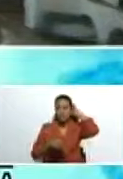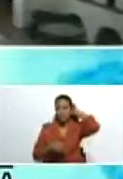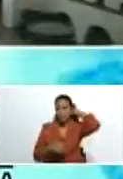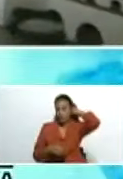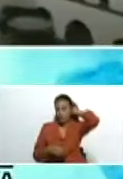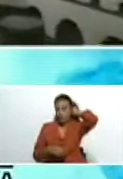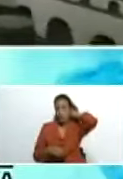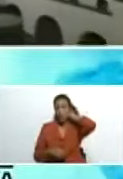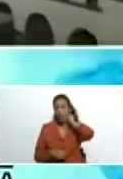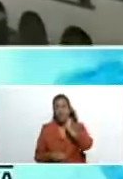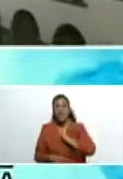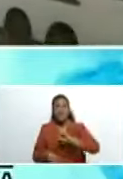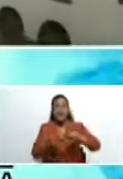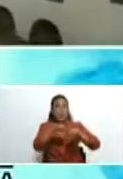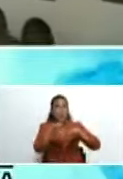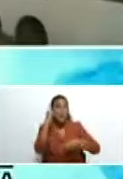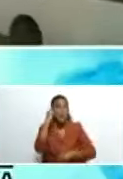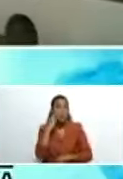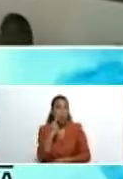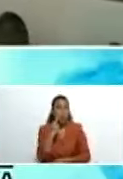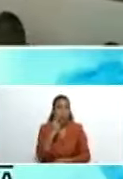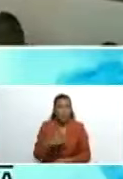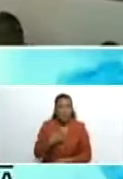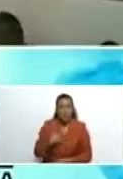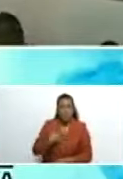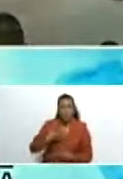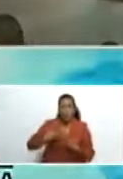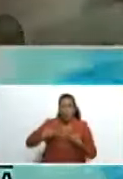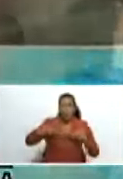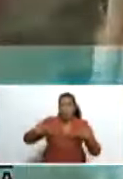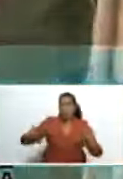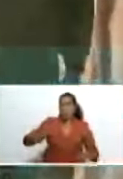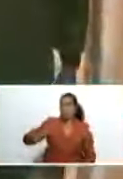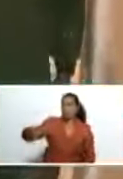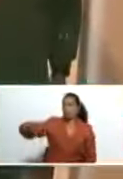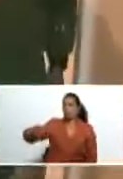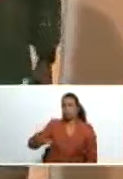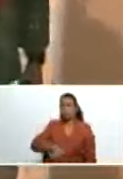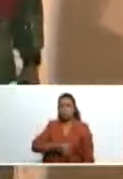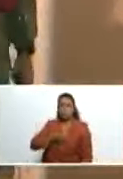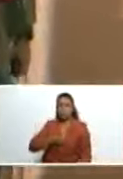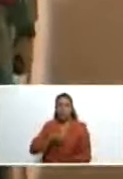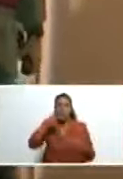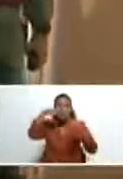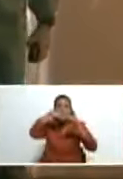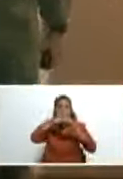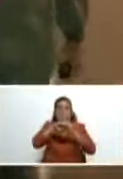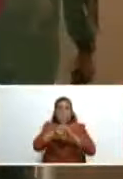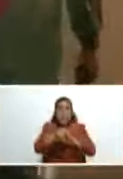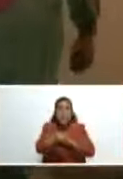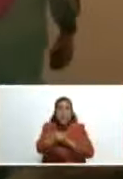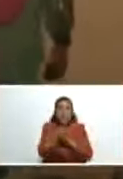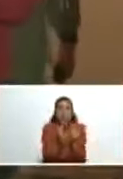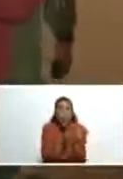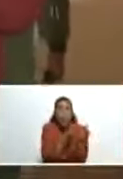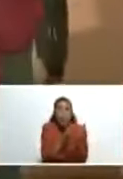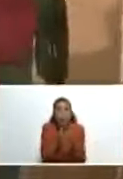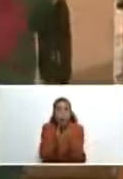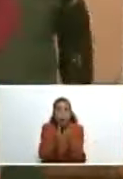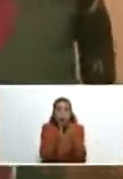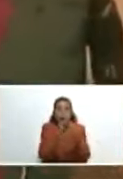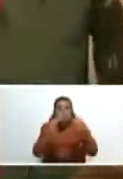niño, gigante. Aquí vamos entrando a su casa ya, por un costado.